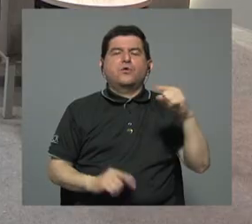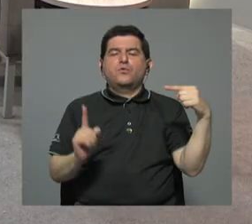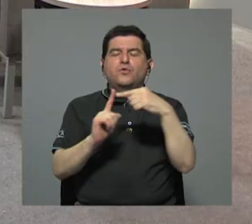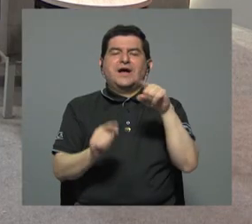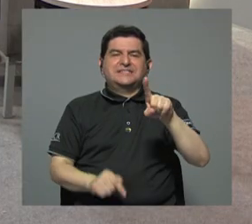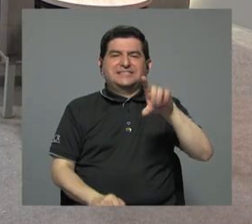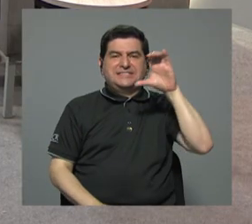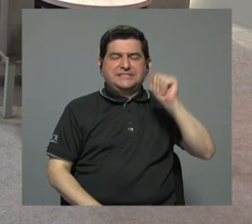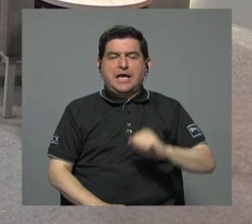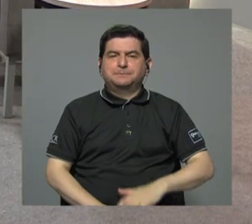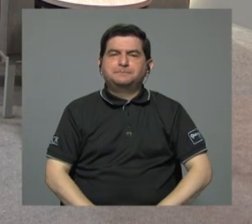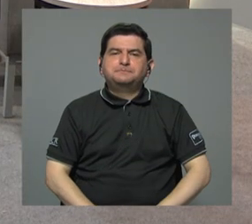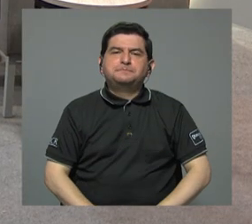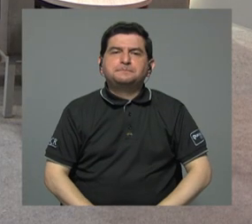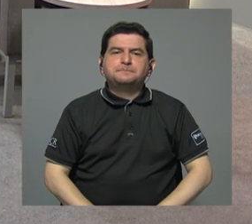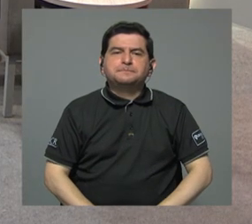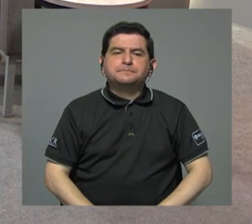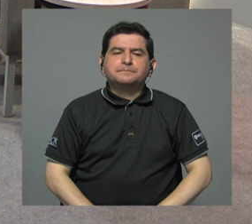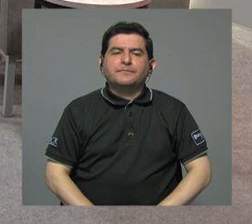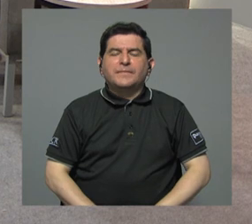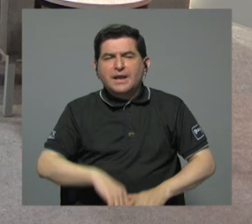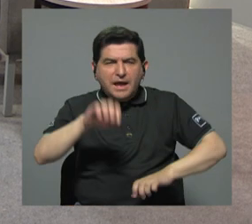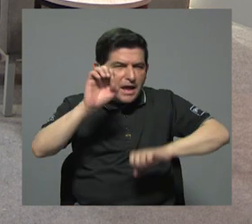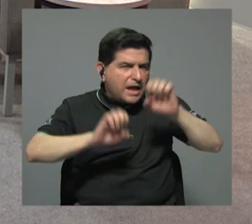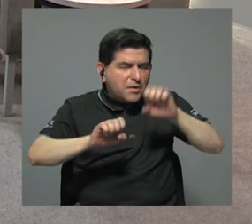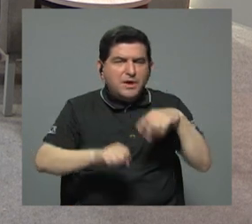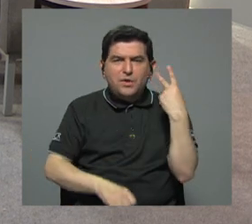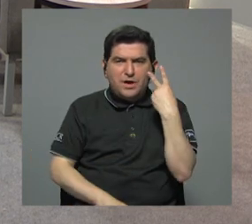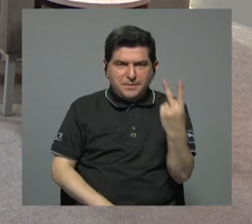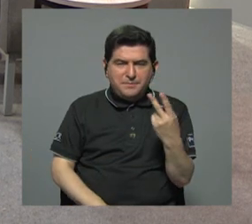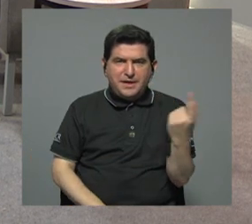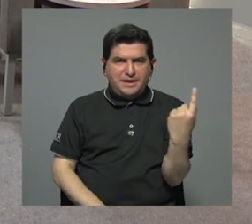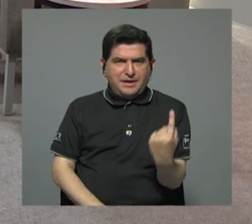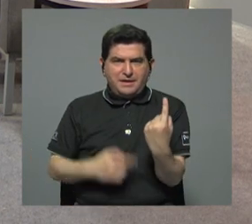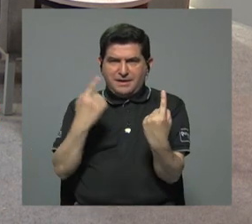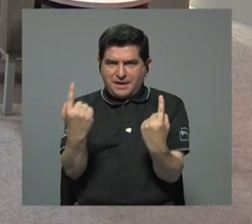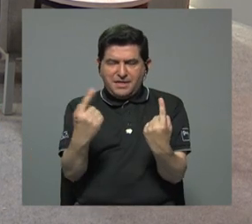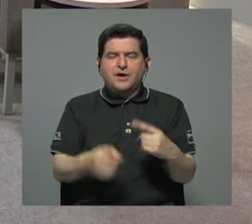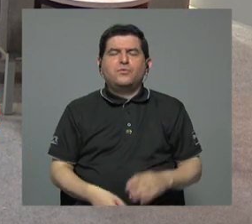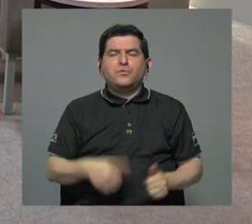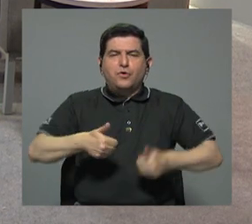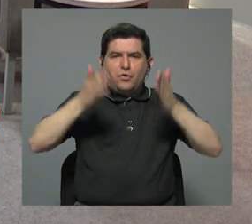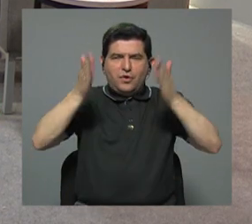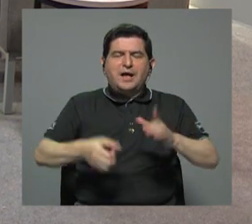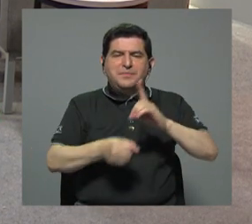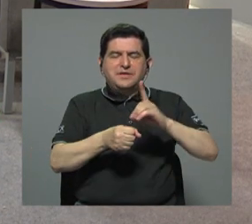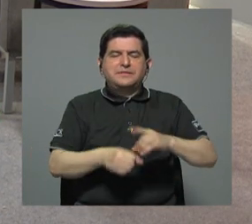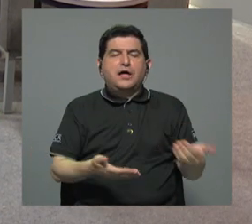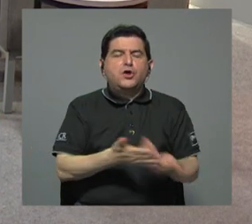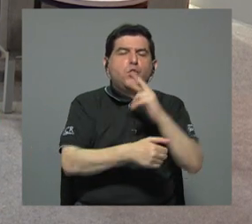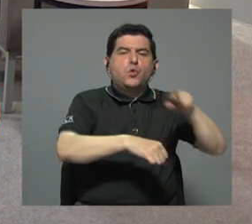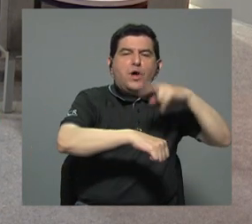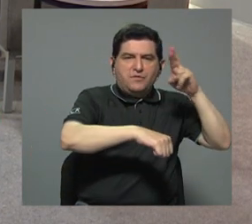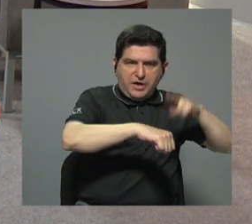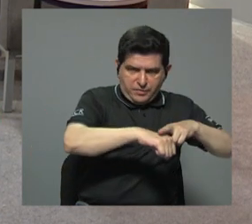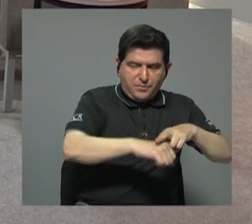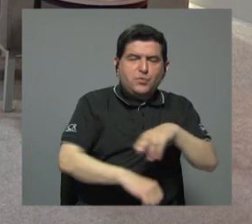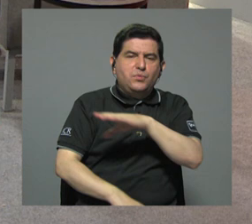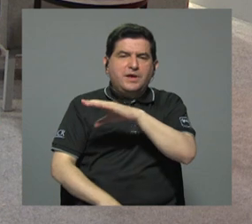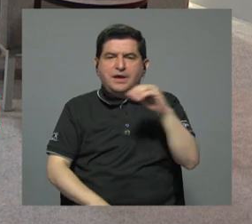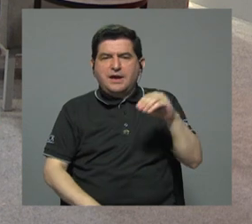bien como valoran y como ven ustedes candidatos a diputados de nueva república también